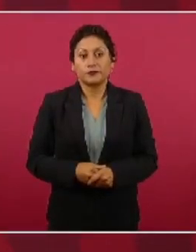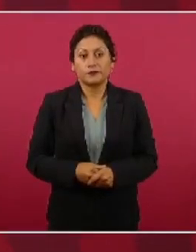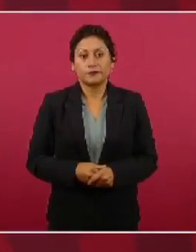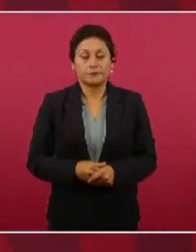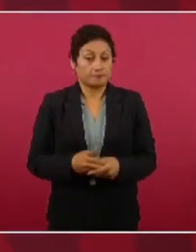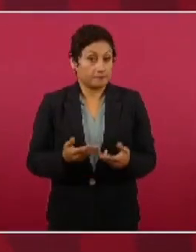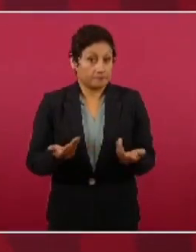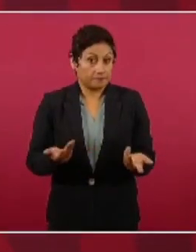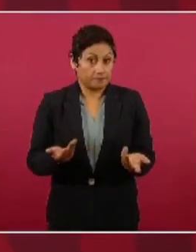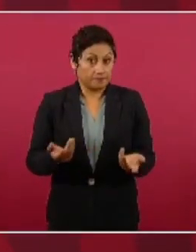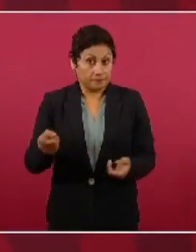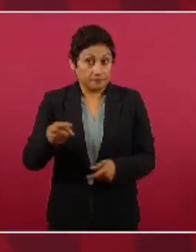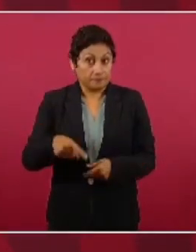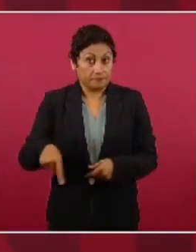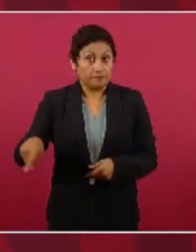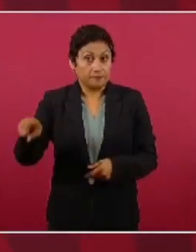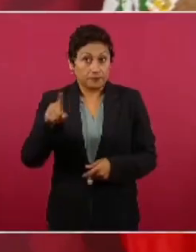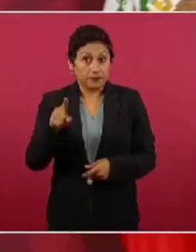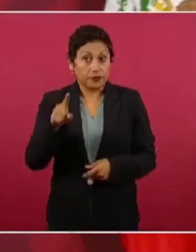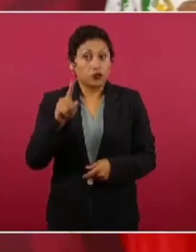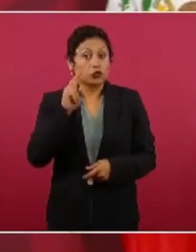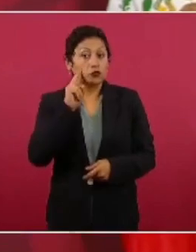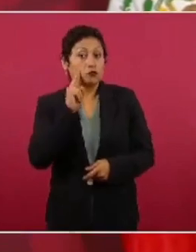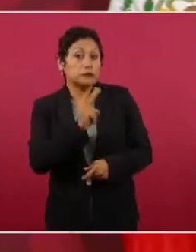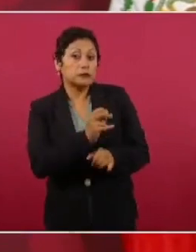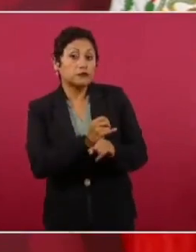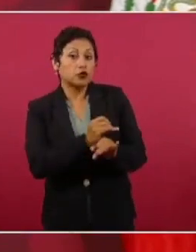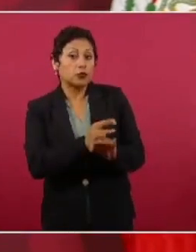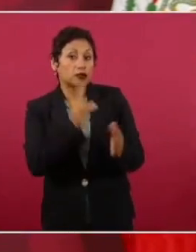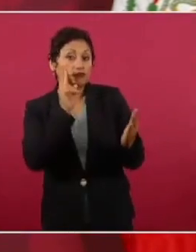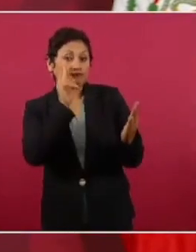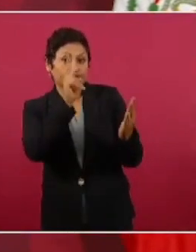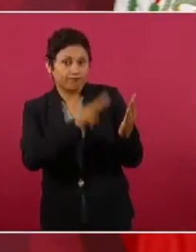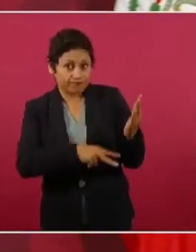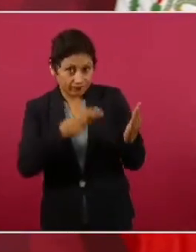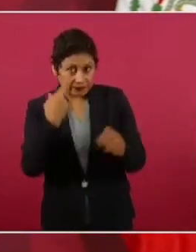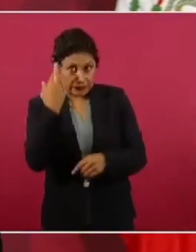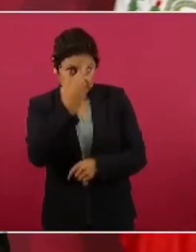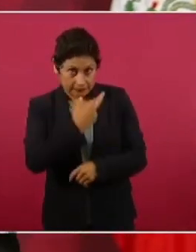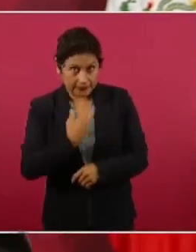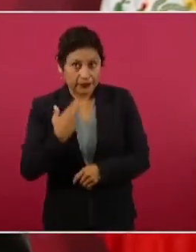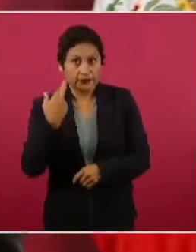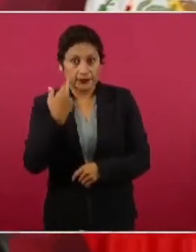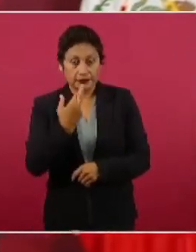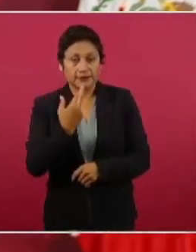revisen la información, porque luego